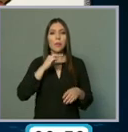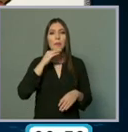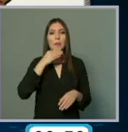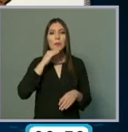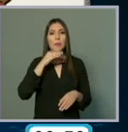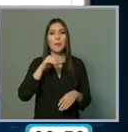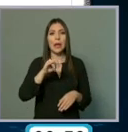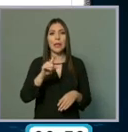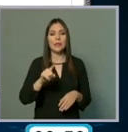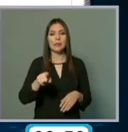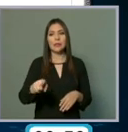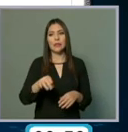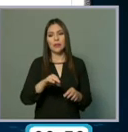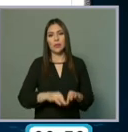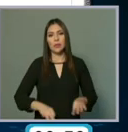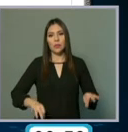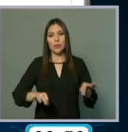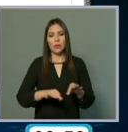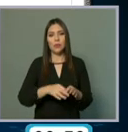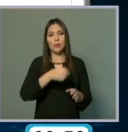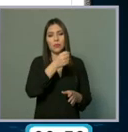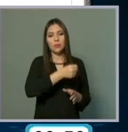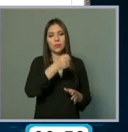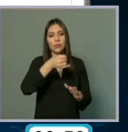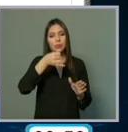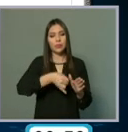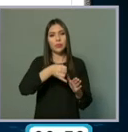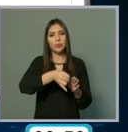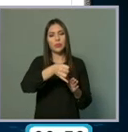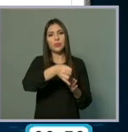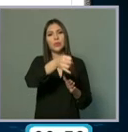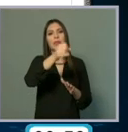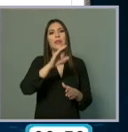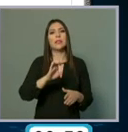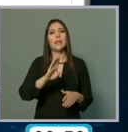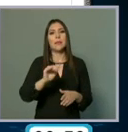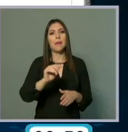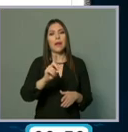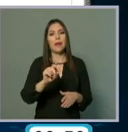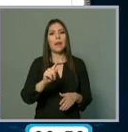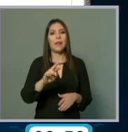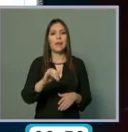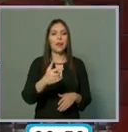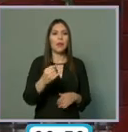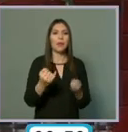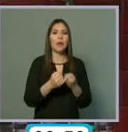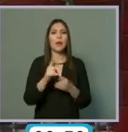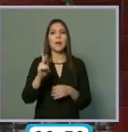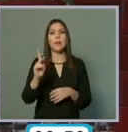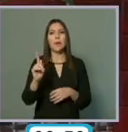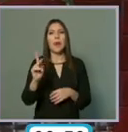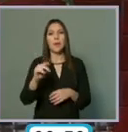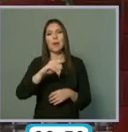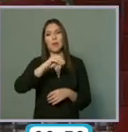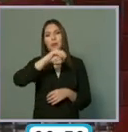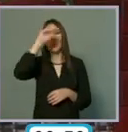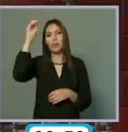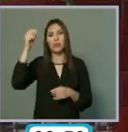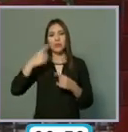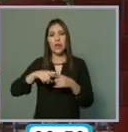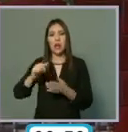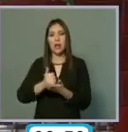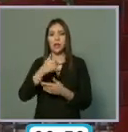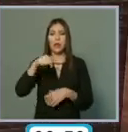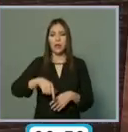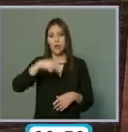como se cultivaba cebada y trigo en el valle fértil del Nilo, o la papa en los Andes, o en Oriente arroz,